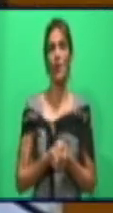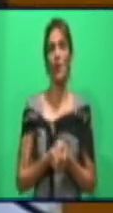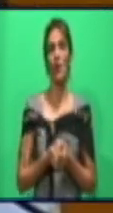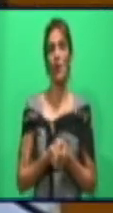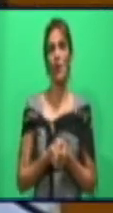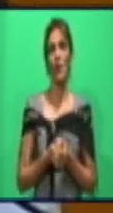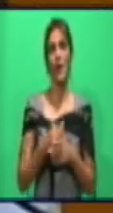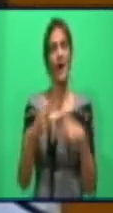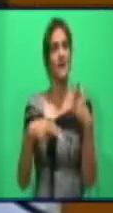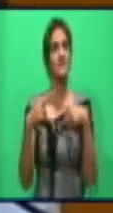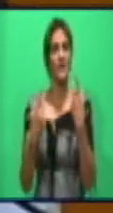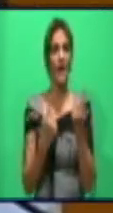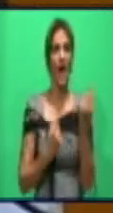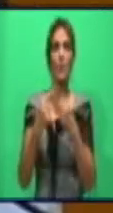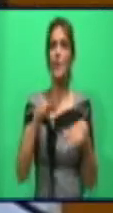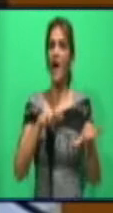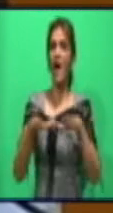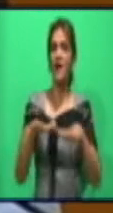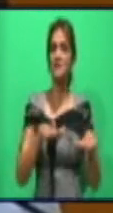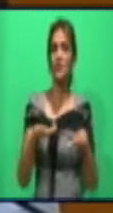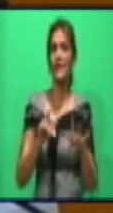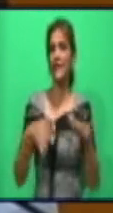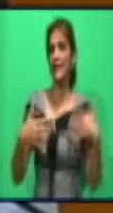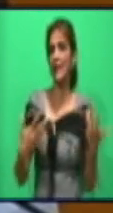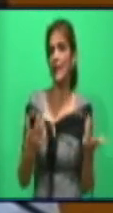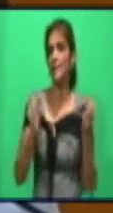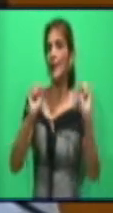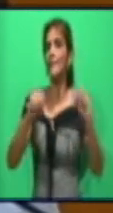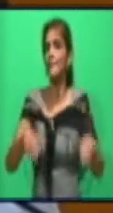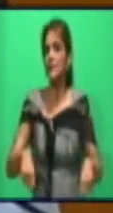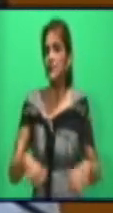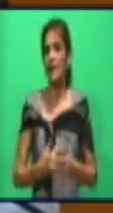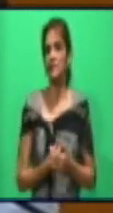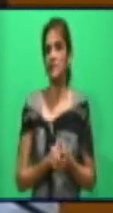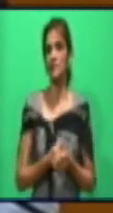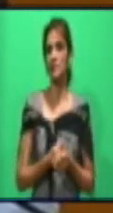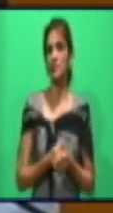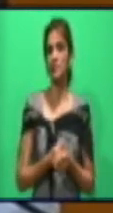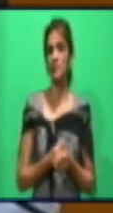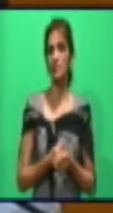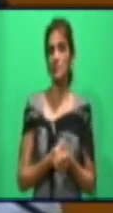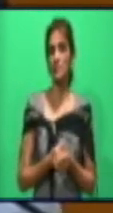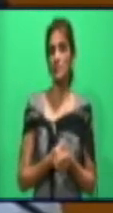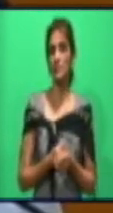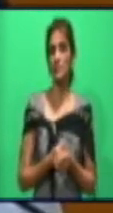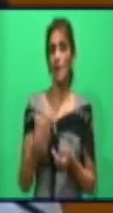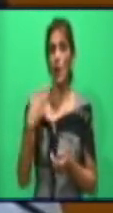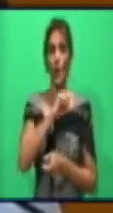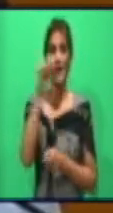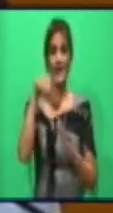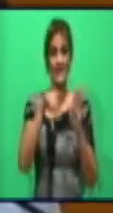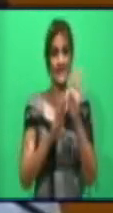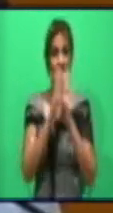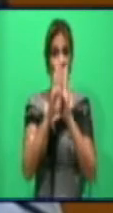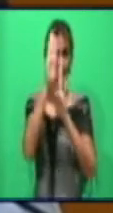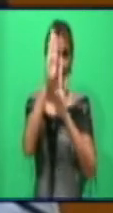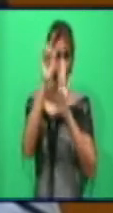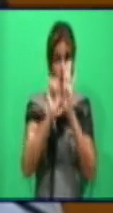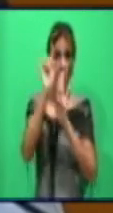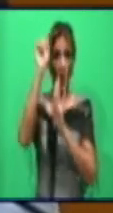reforzamiento y de acciones que nos permitan lograr ese incremento caer en una meseta y después que empiecen a disminuir